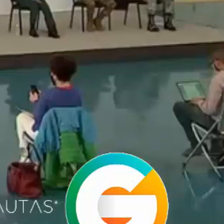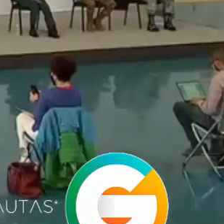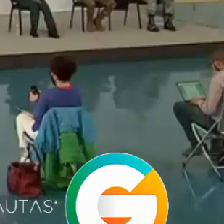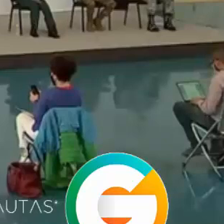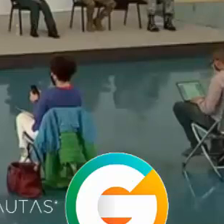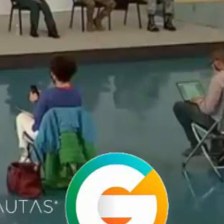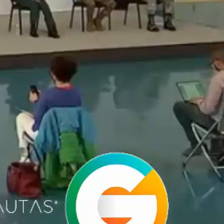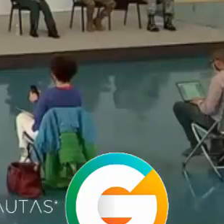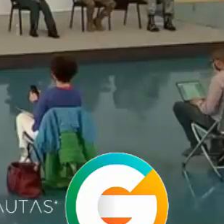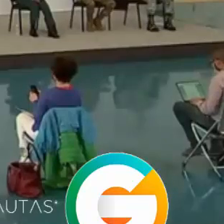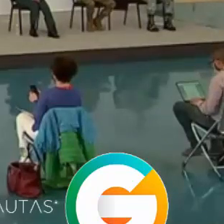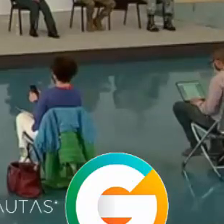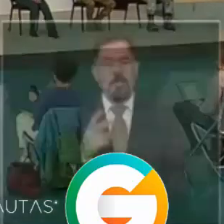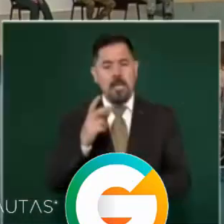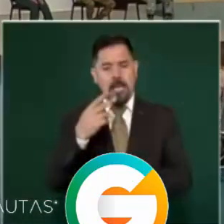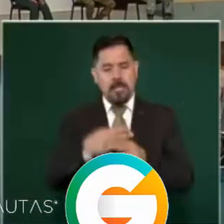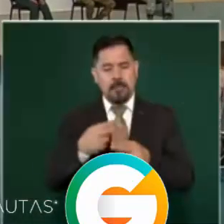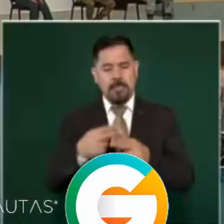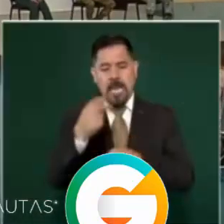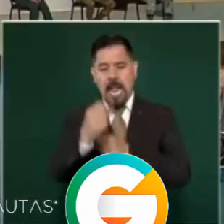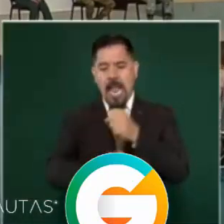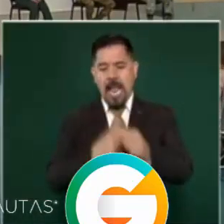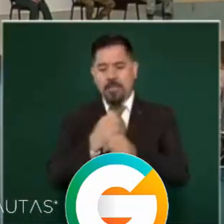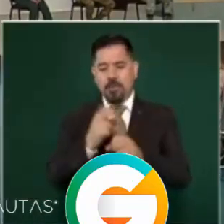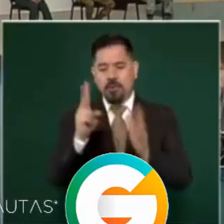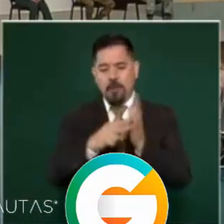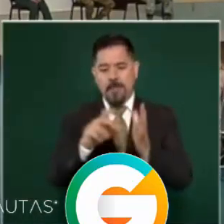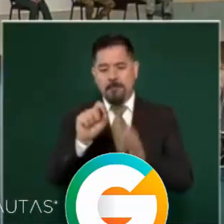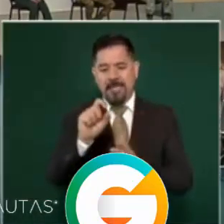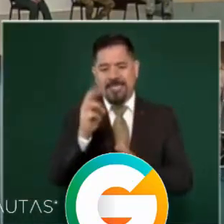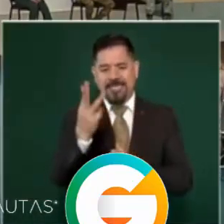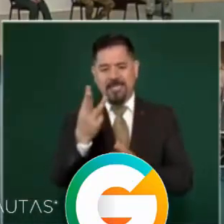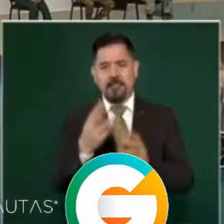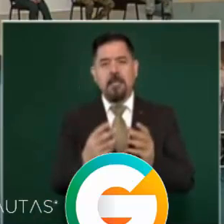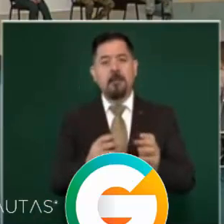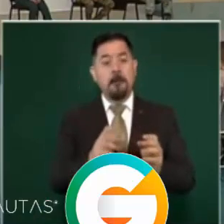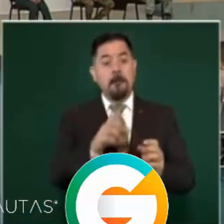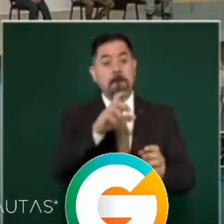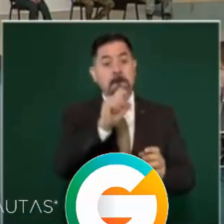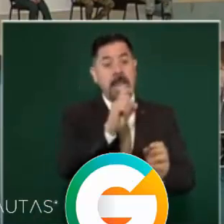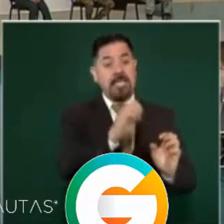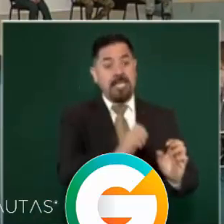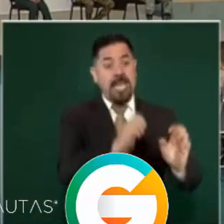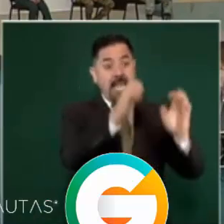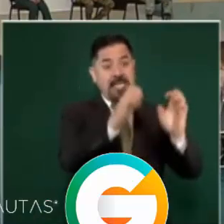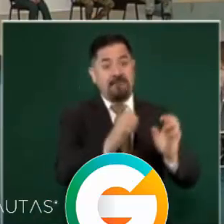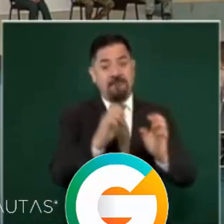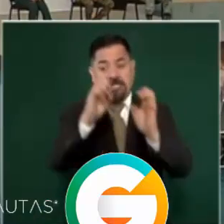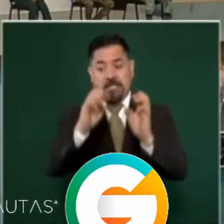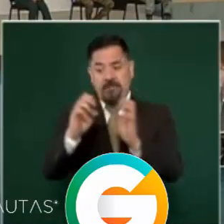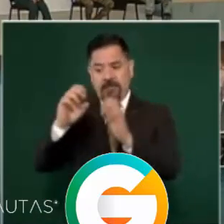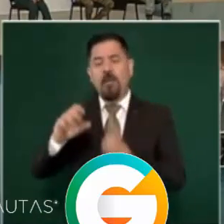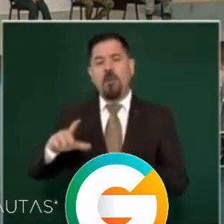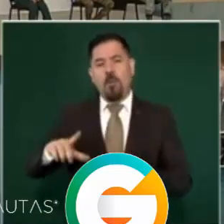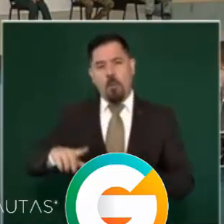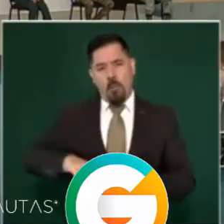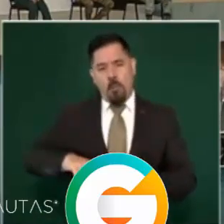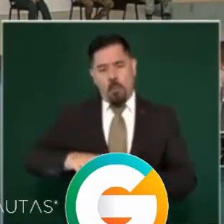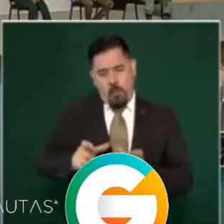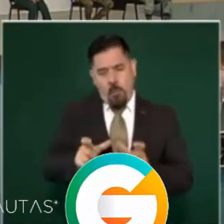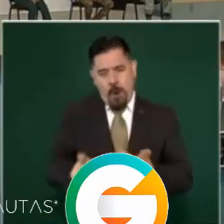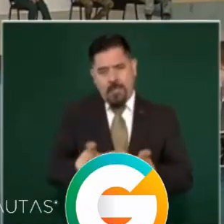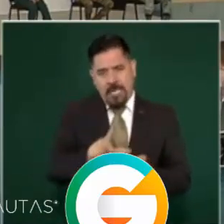final del 23, 20 compañías de la Guardia Nacional, más